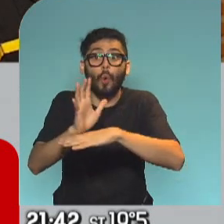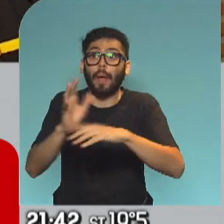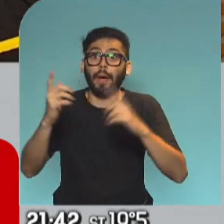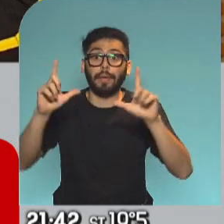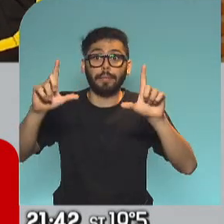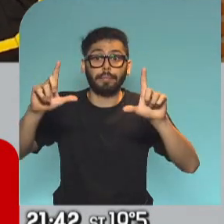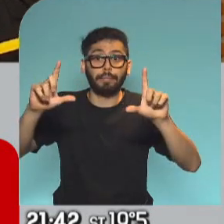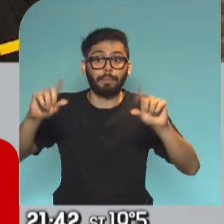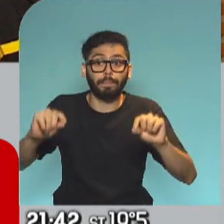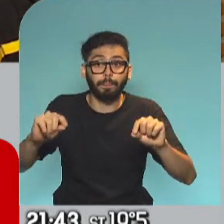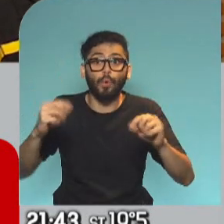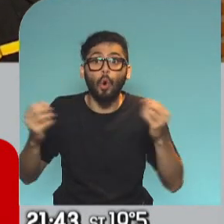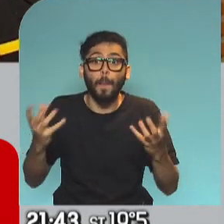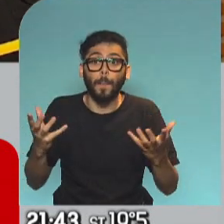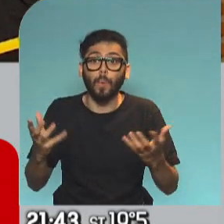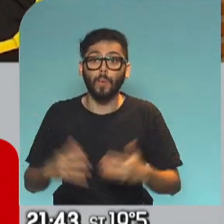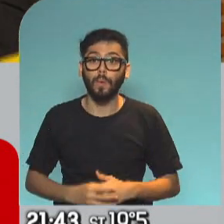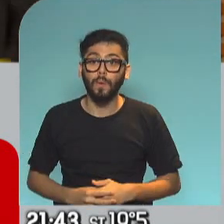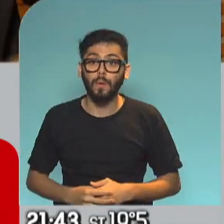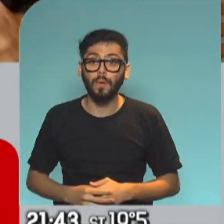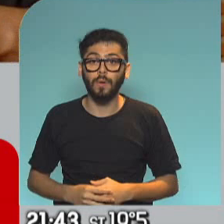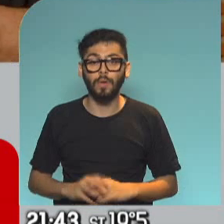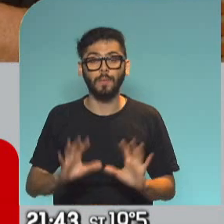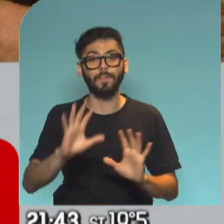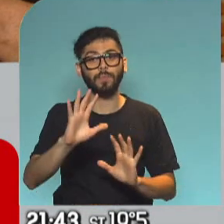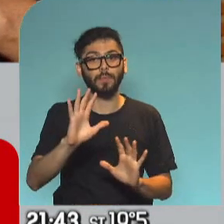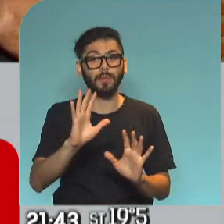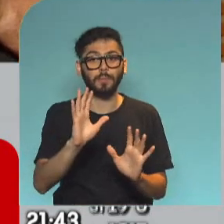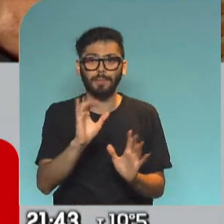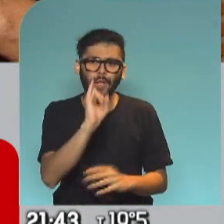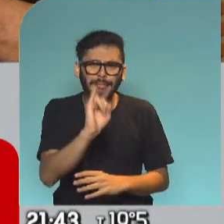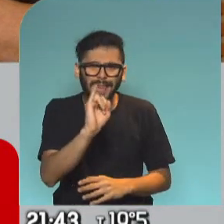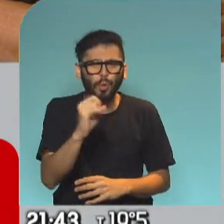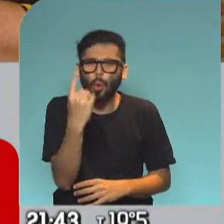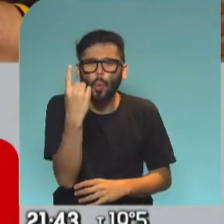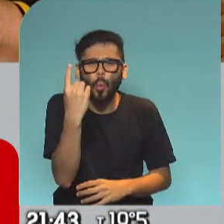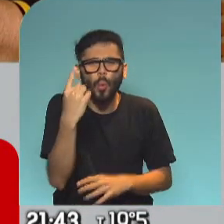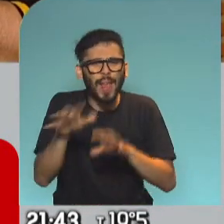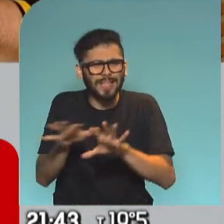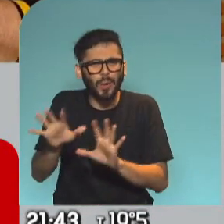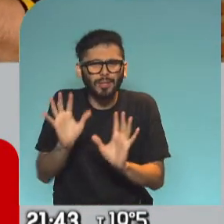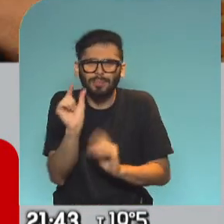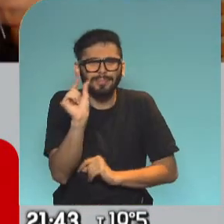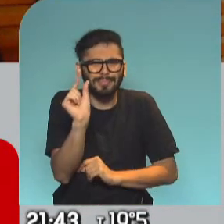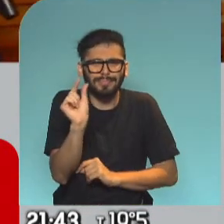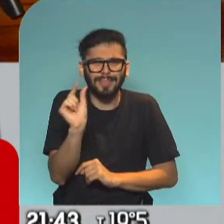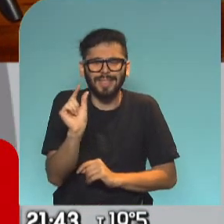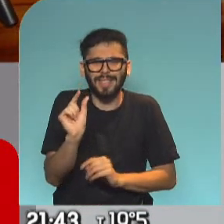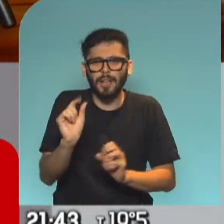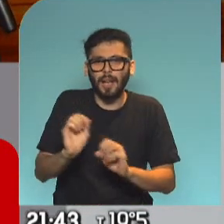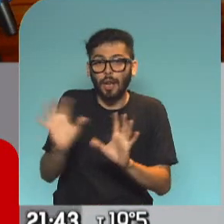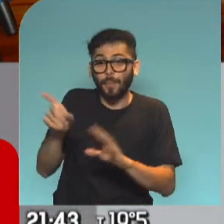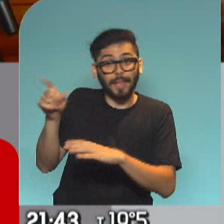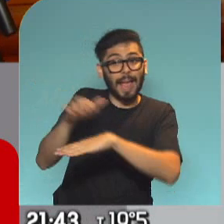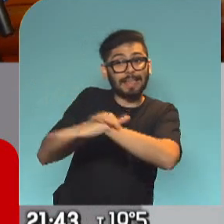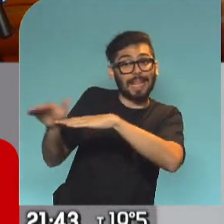estaban en escena. Mira, te puedo contar un caso muy pequeño que es muy simbólico ahí en el escenario.